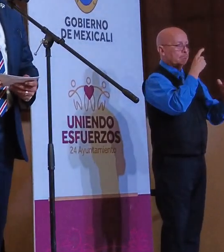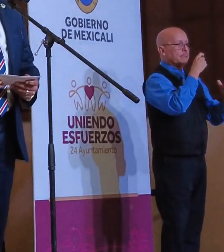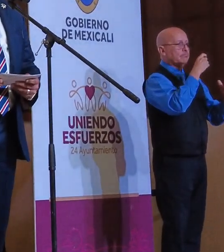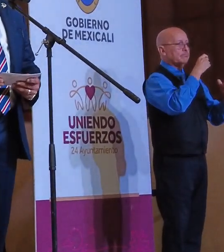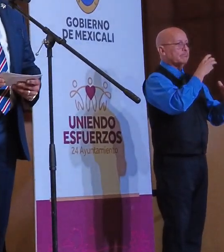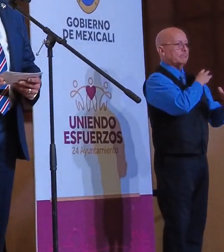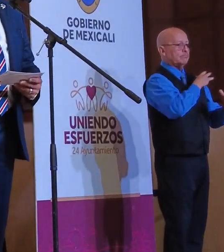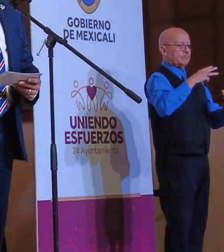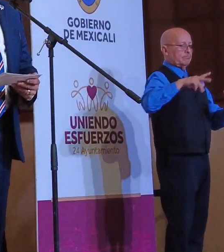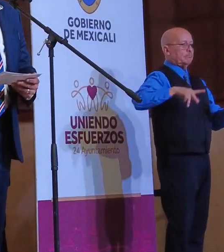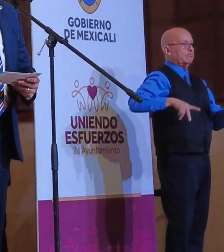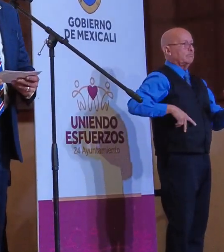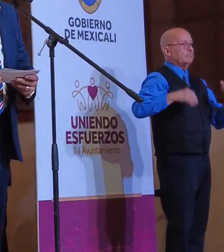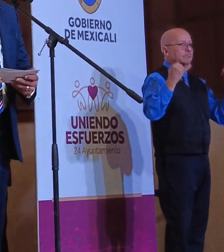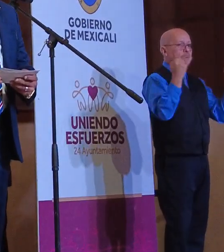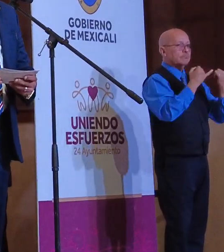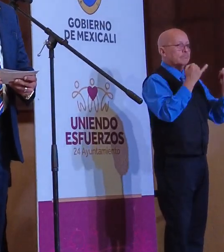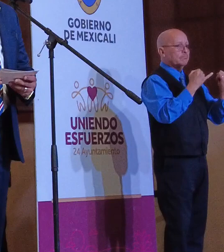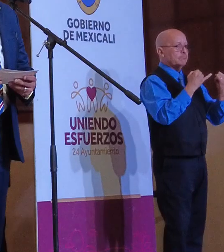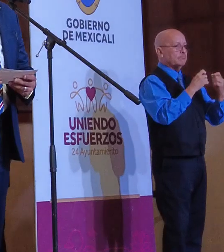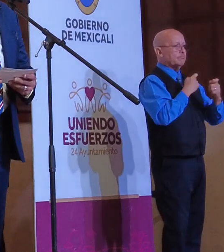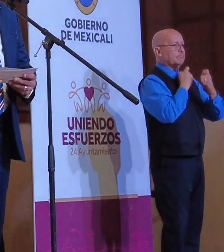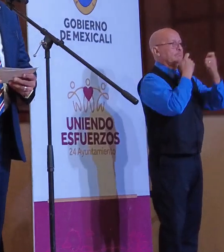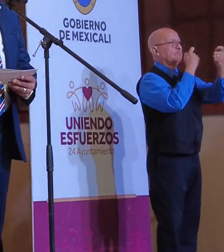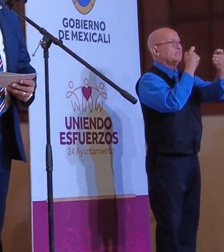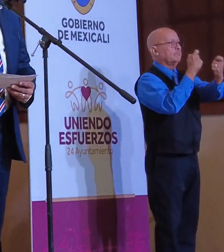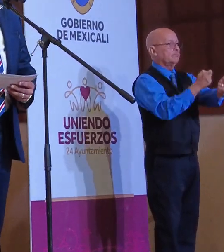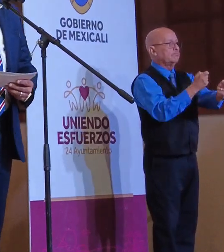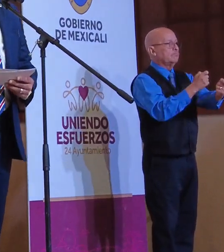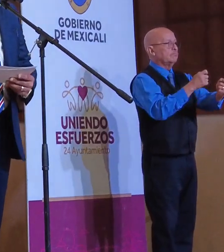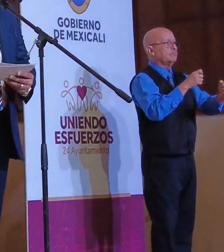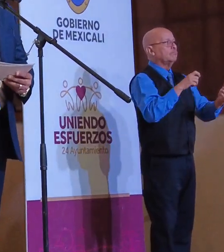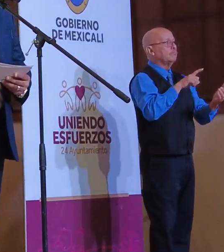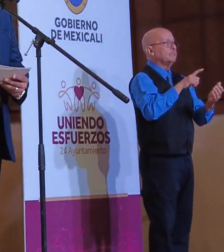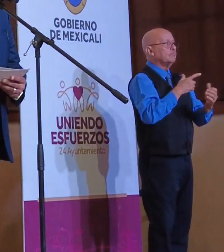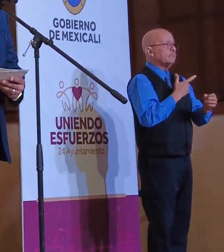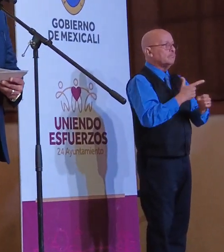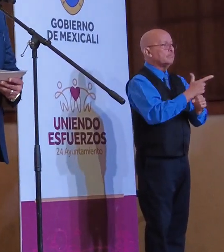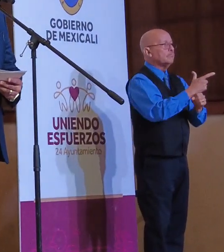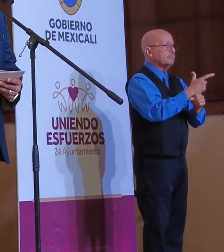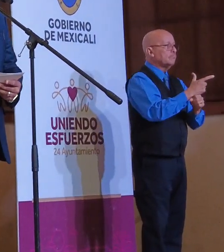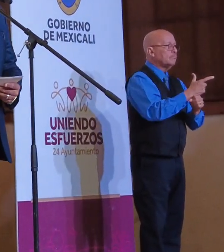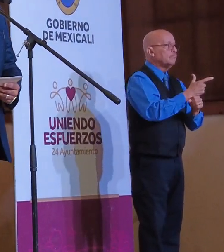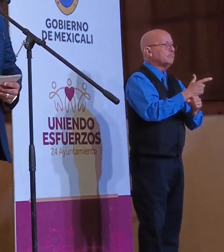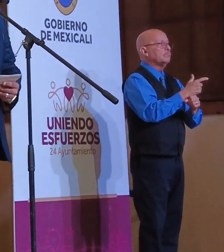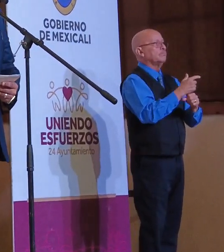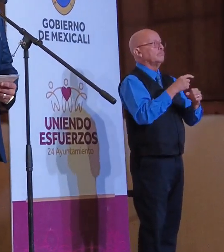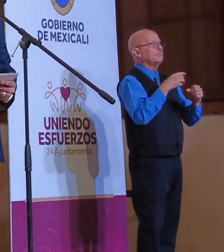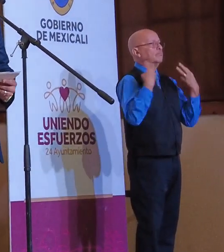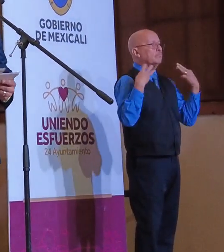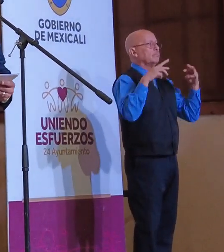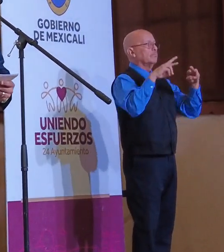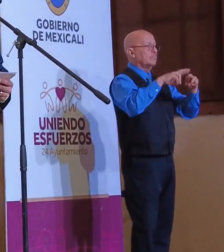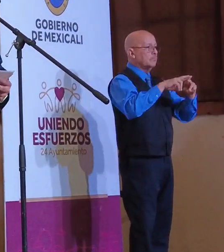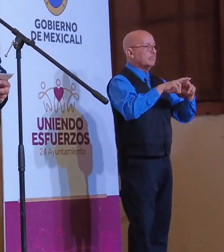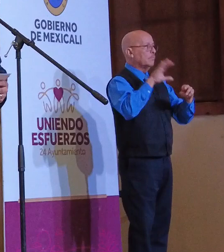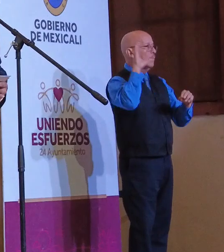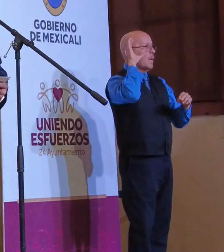De igual forma, se ha designado al licenciado en Derecho y maestro en Criminalística con más de 27